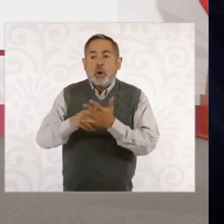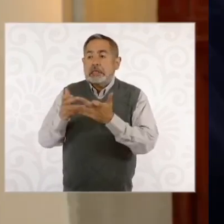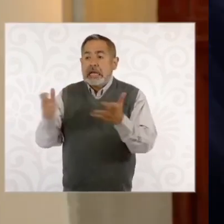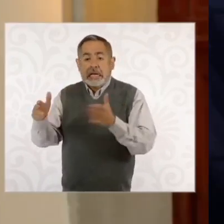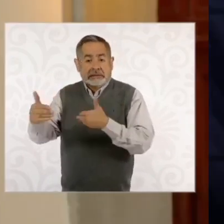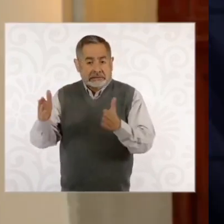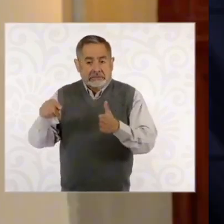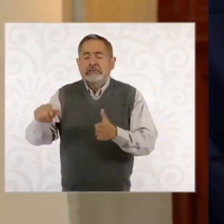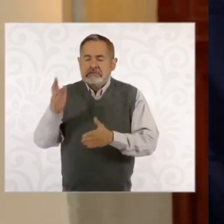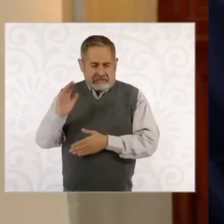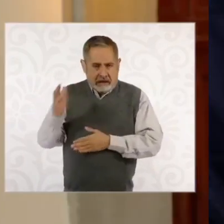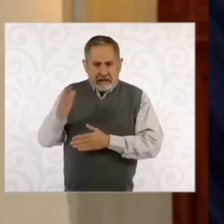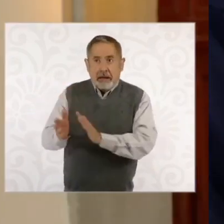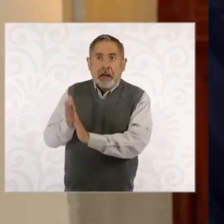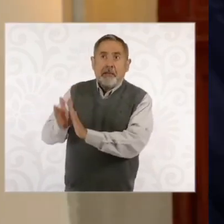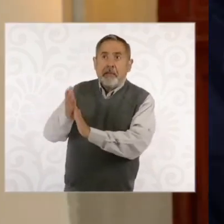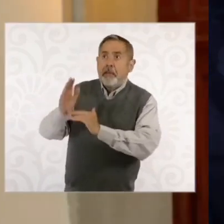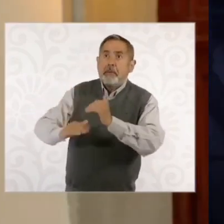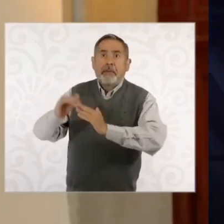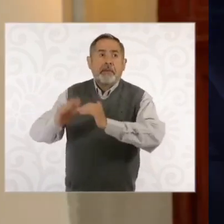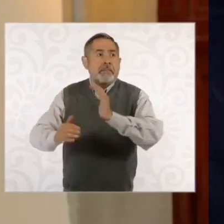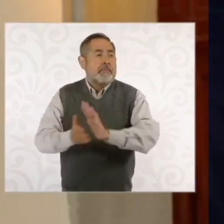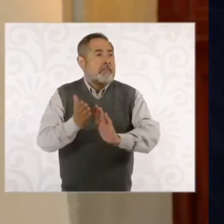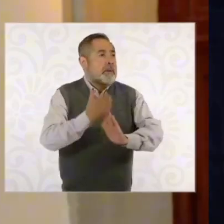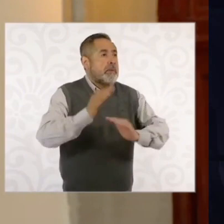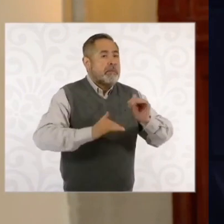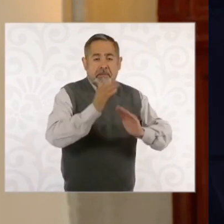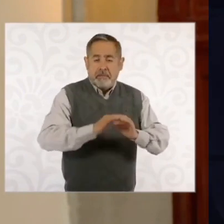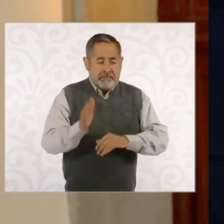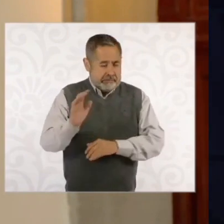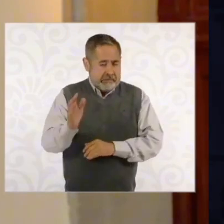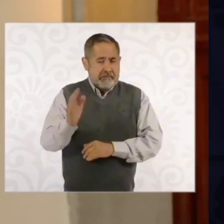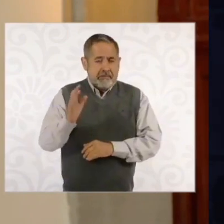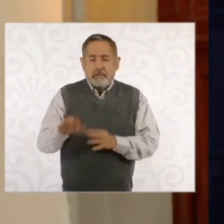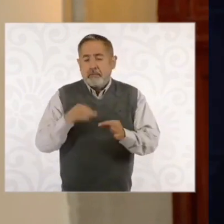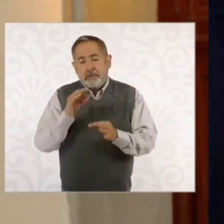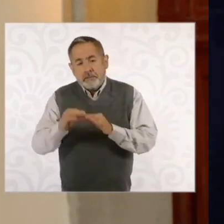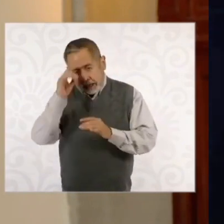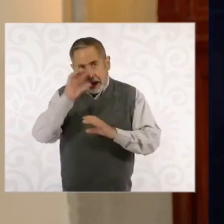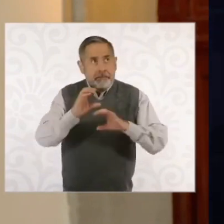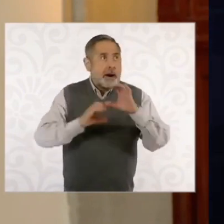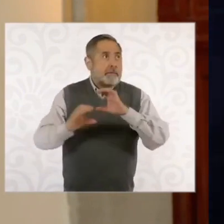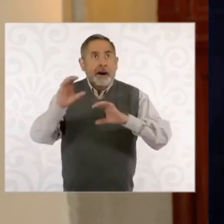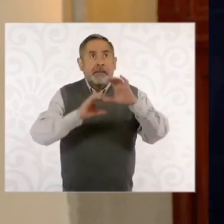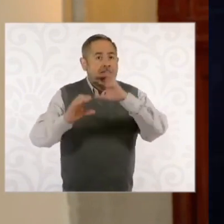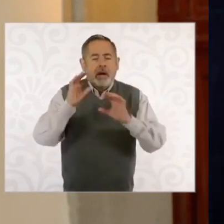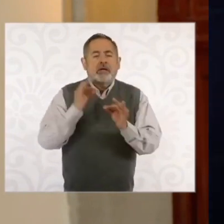en algún punto del proceso de la consolidación de los proyectos